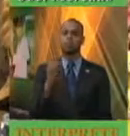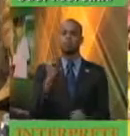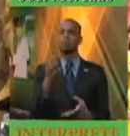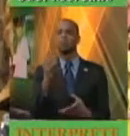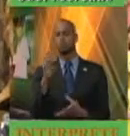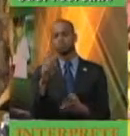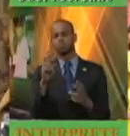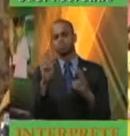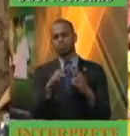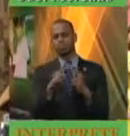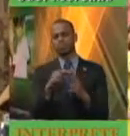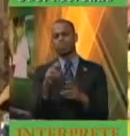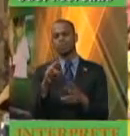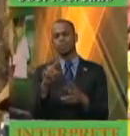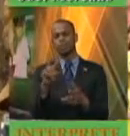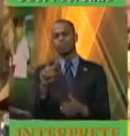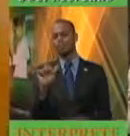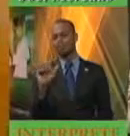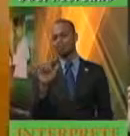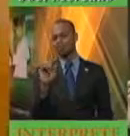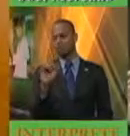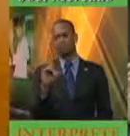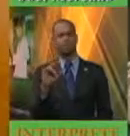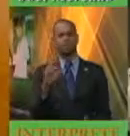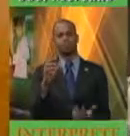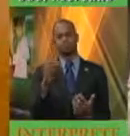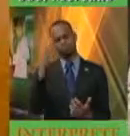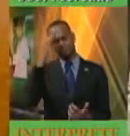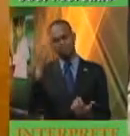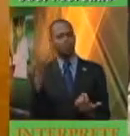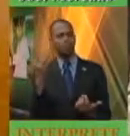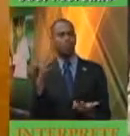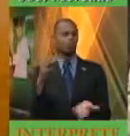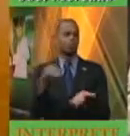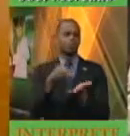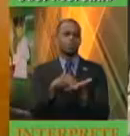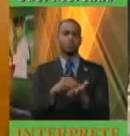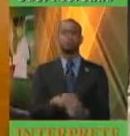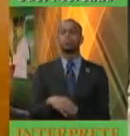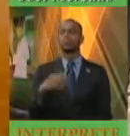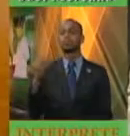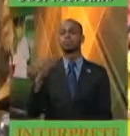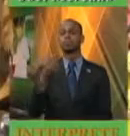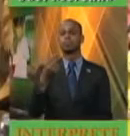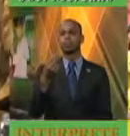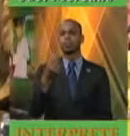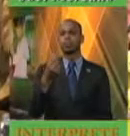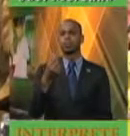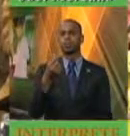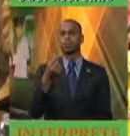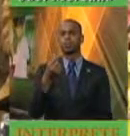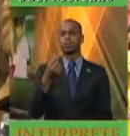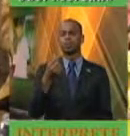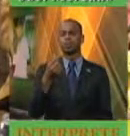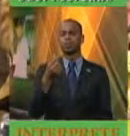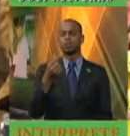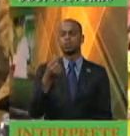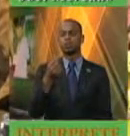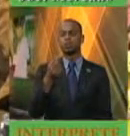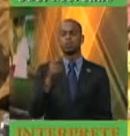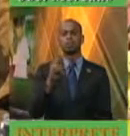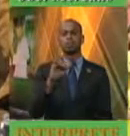el municipio de Mao. Mire usted qué cosa, ¿no? Y Guillermo Díaz Vidó, encargado de